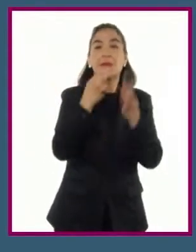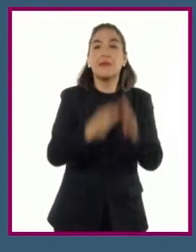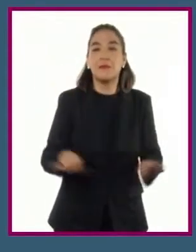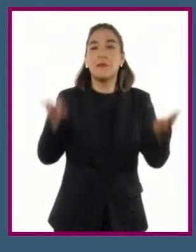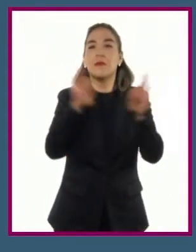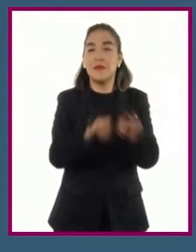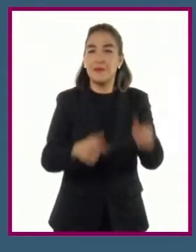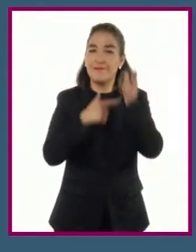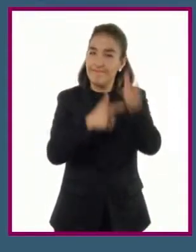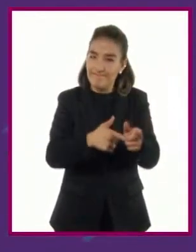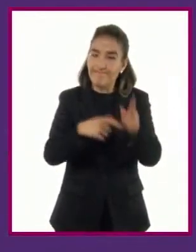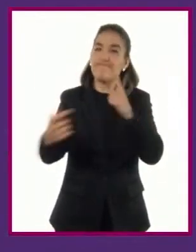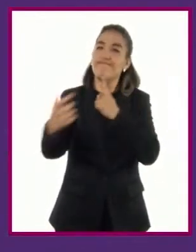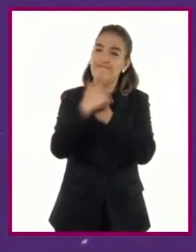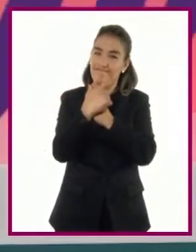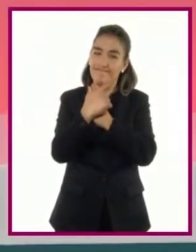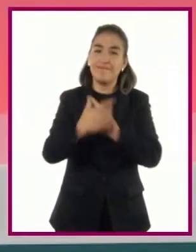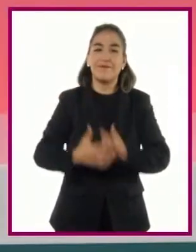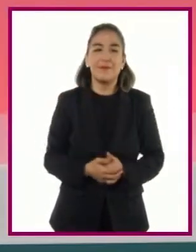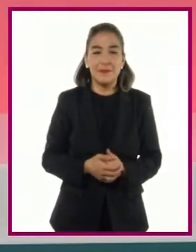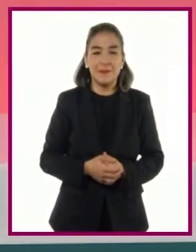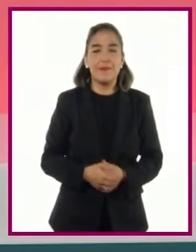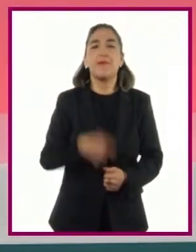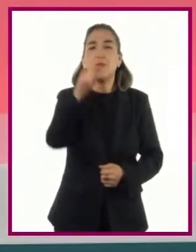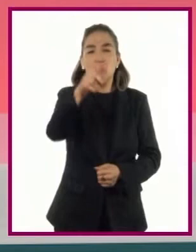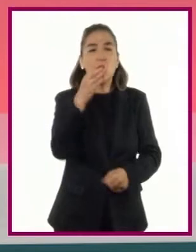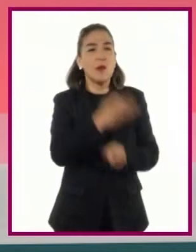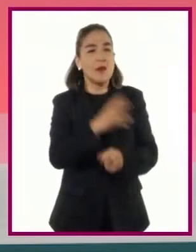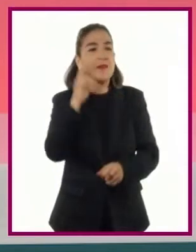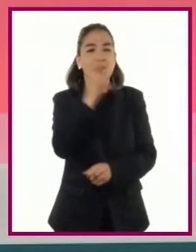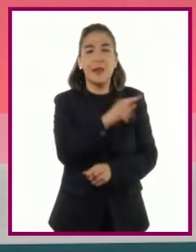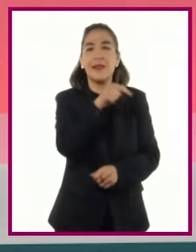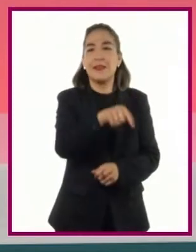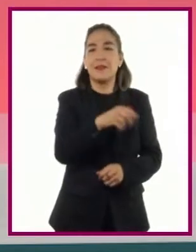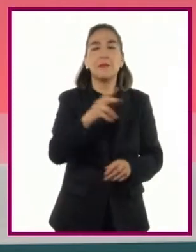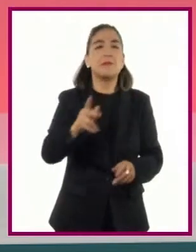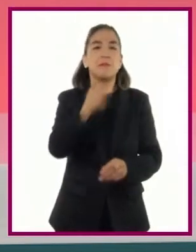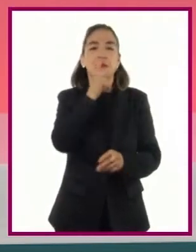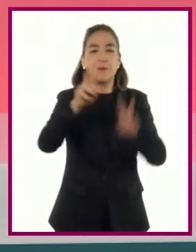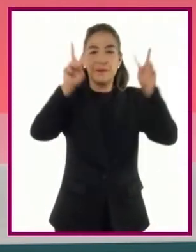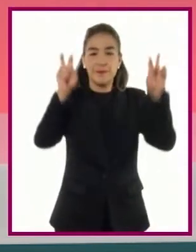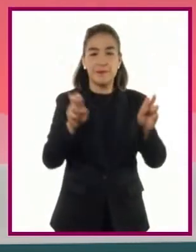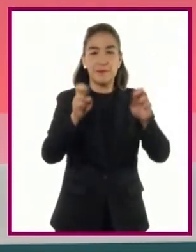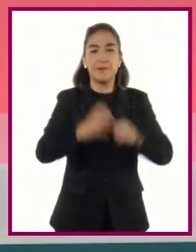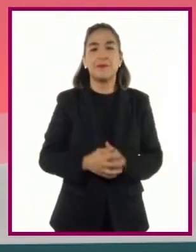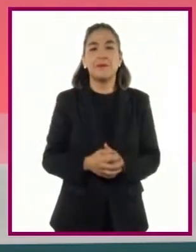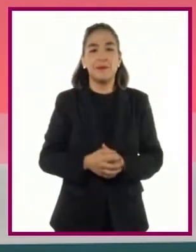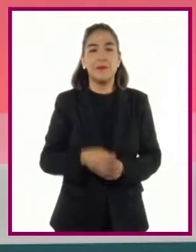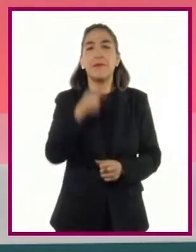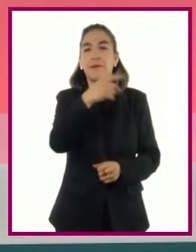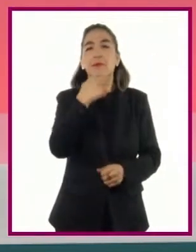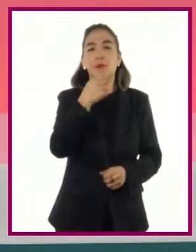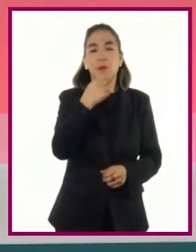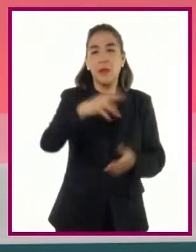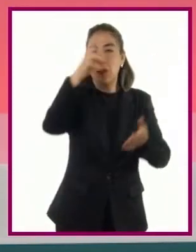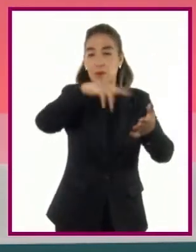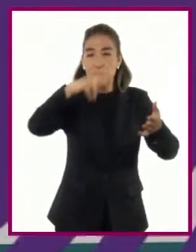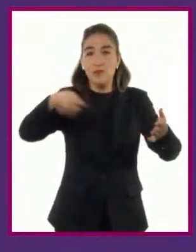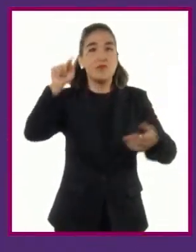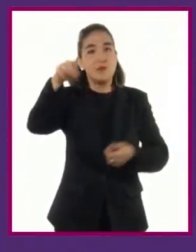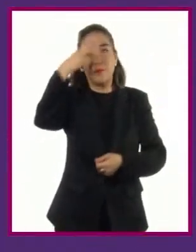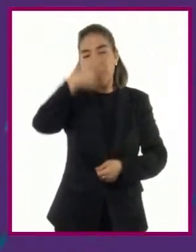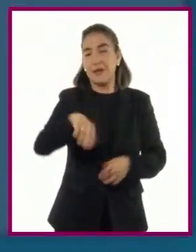importante seguir protegiéndonos. Escuchemos la frase célebre de Rufino del Carmen Arellanes Tamayo, quien fue un pintor mexicano